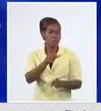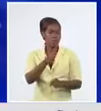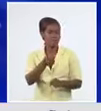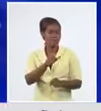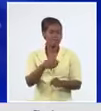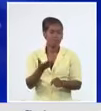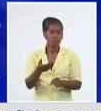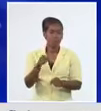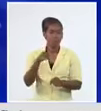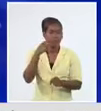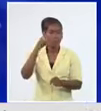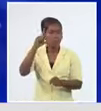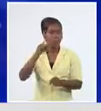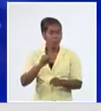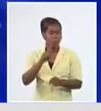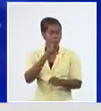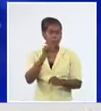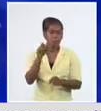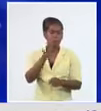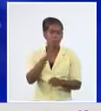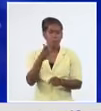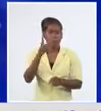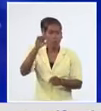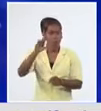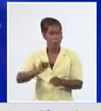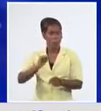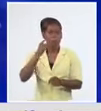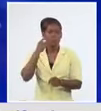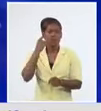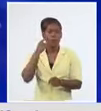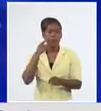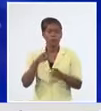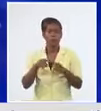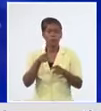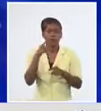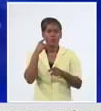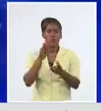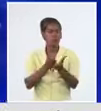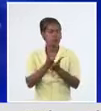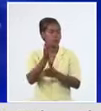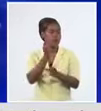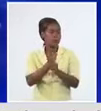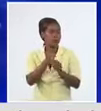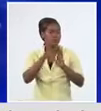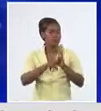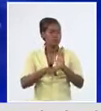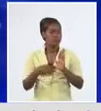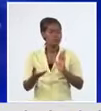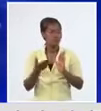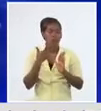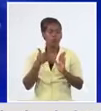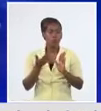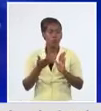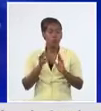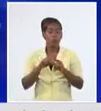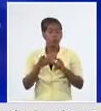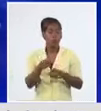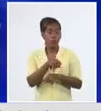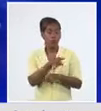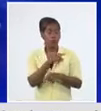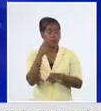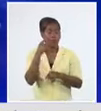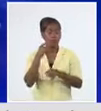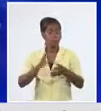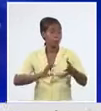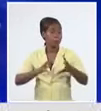tanto, es evidente que se ha trabajado muy fuerte en la contención del nuevo coronavirus a partir de la alta transmisión. Hoy con una